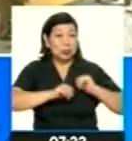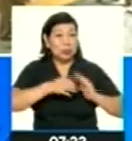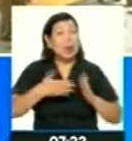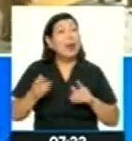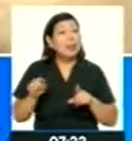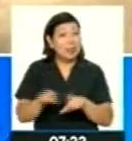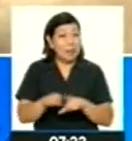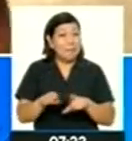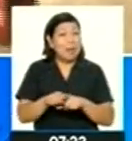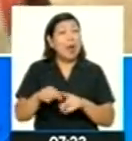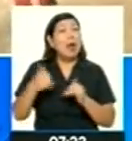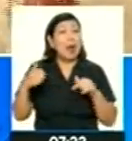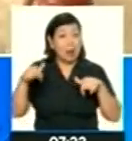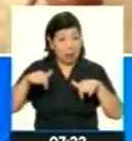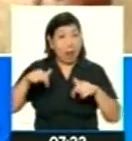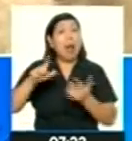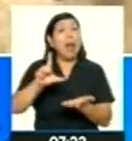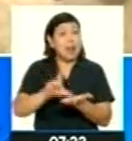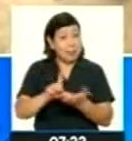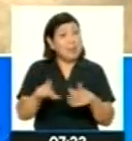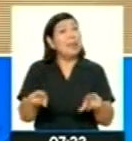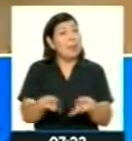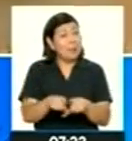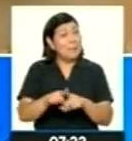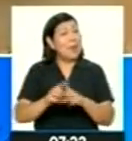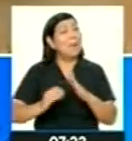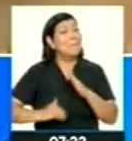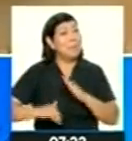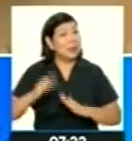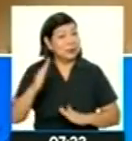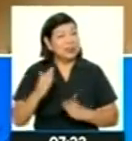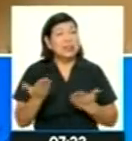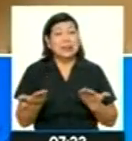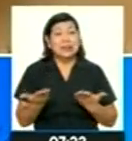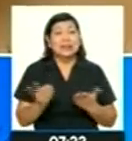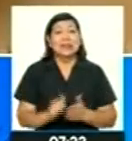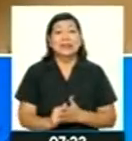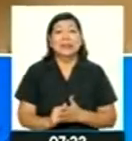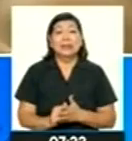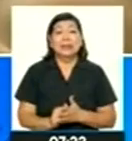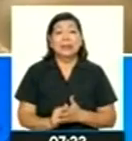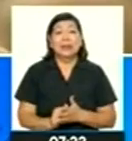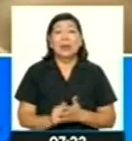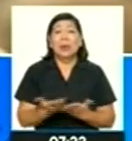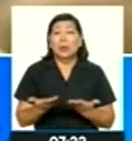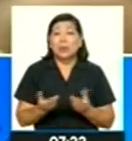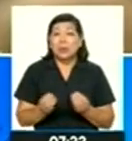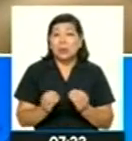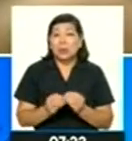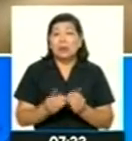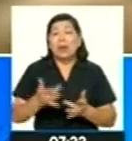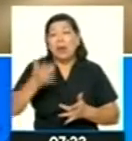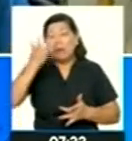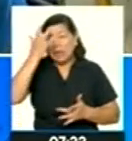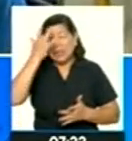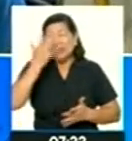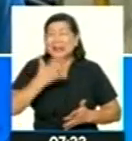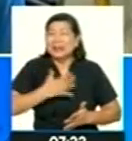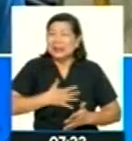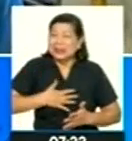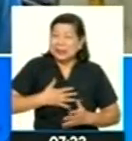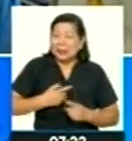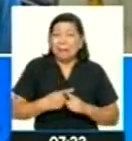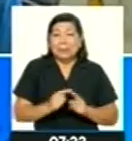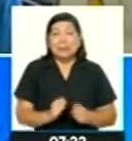aparecido casos en Lima. Uh-huh. La mayoría de casos son casos que cursan con fiebre, malestar y se